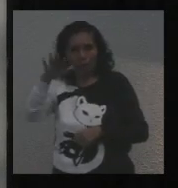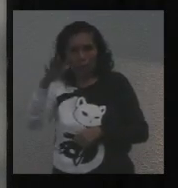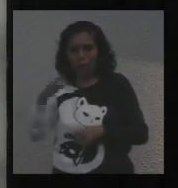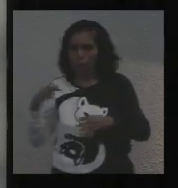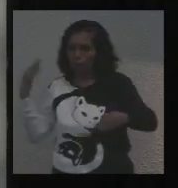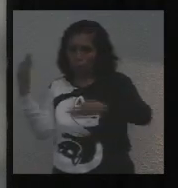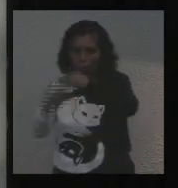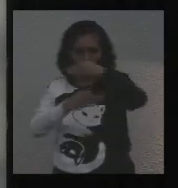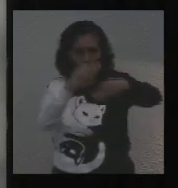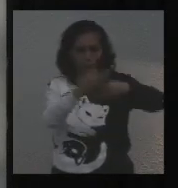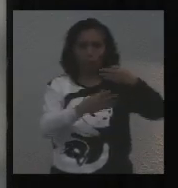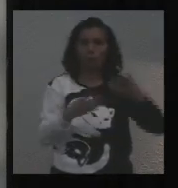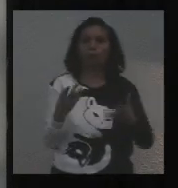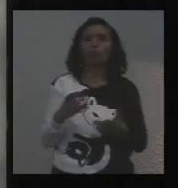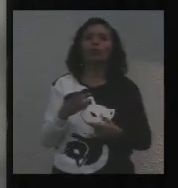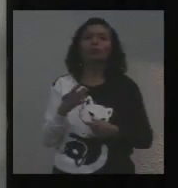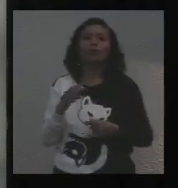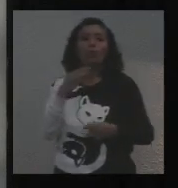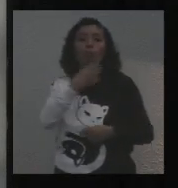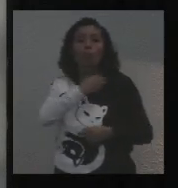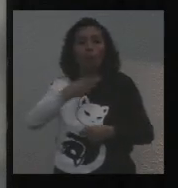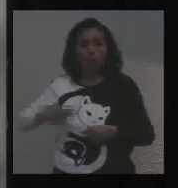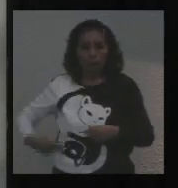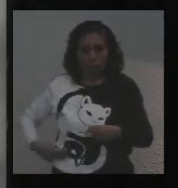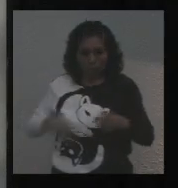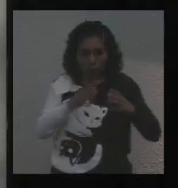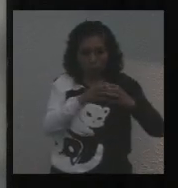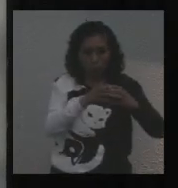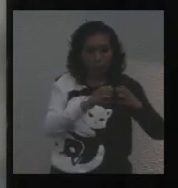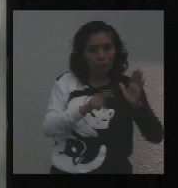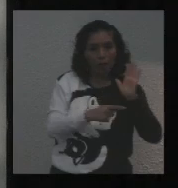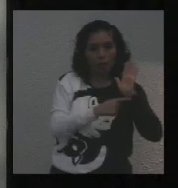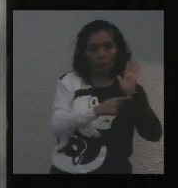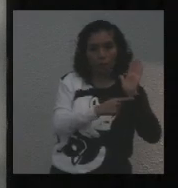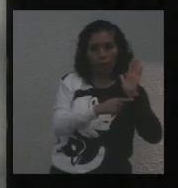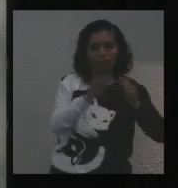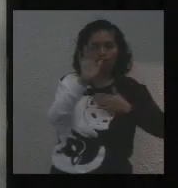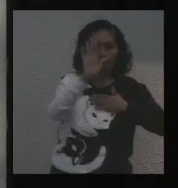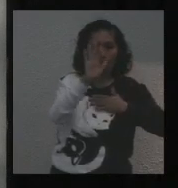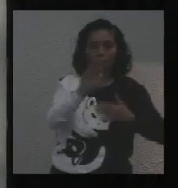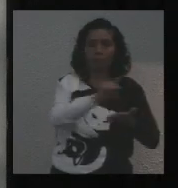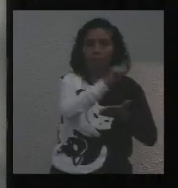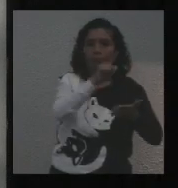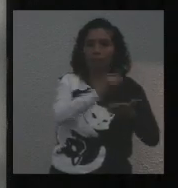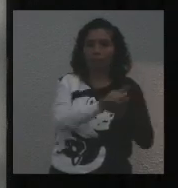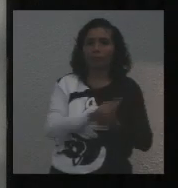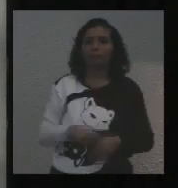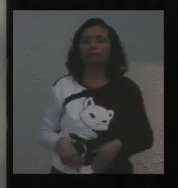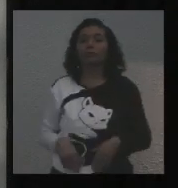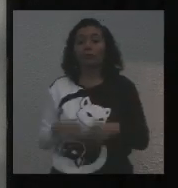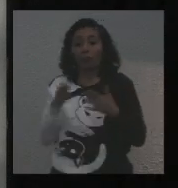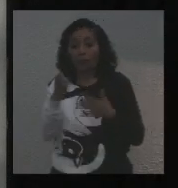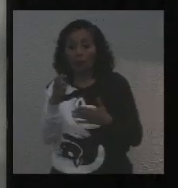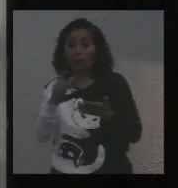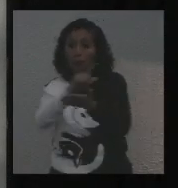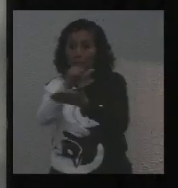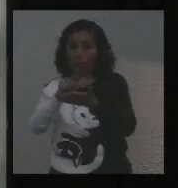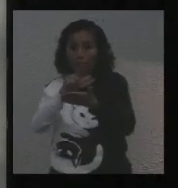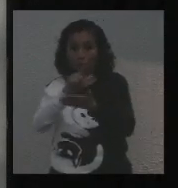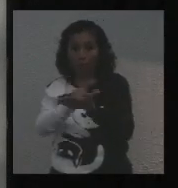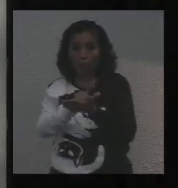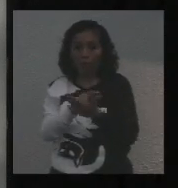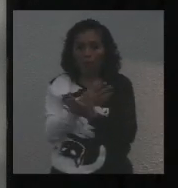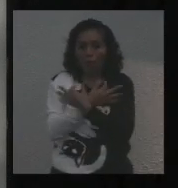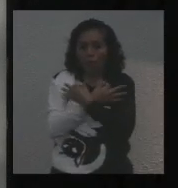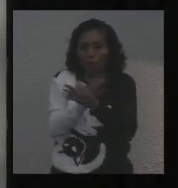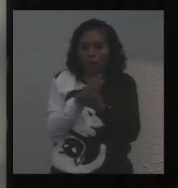ayuntamientos rendirán protesta de ley en sus respectivos municipios. Artículo décimo primero. La legislatura constituyente